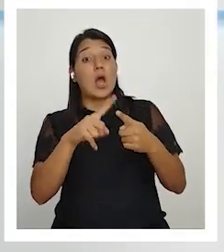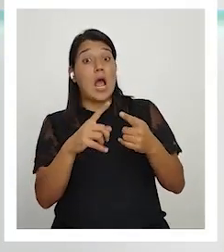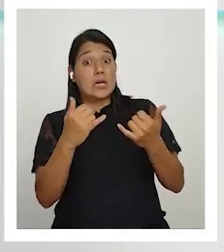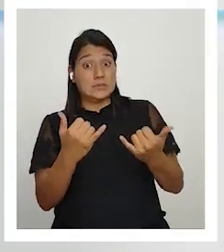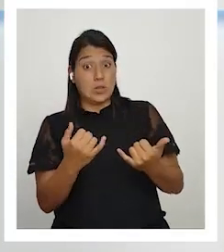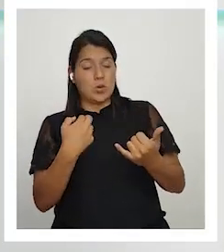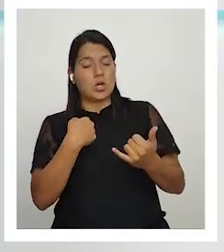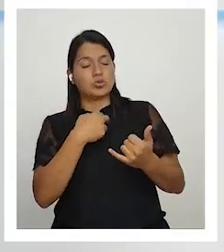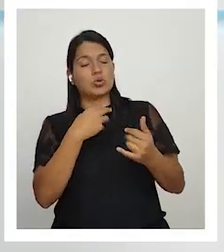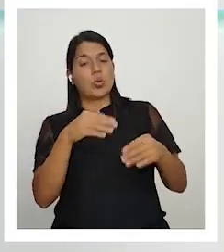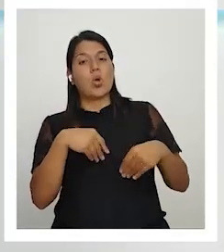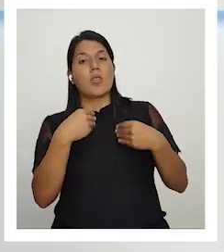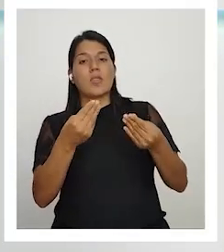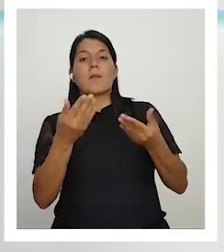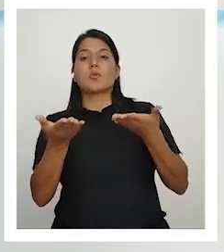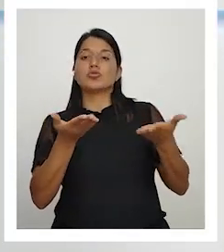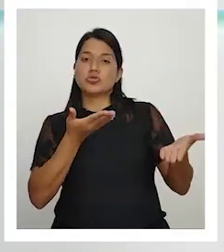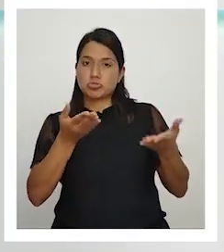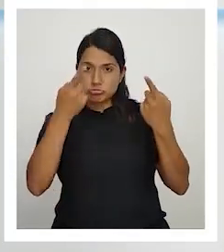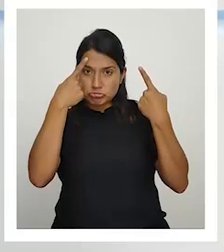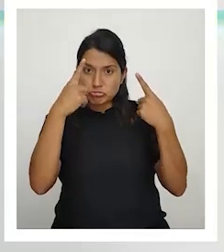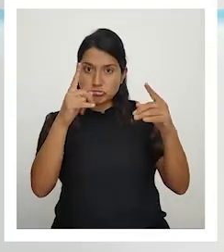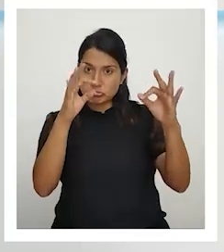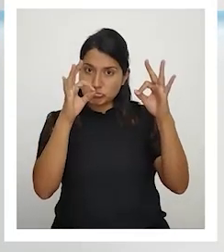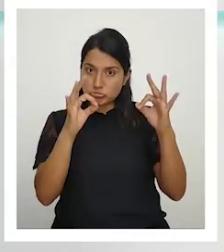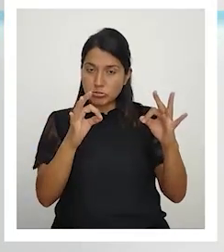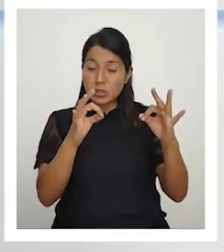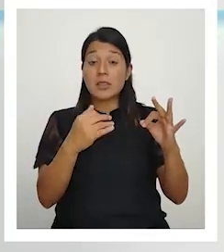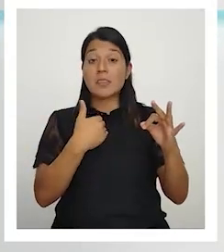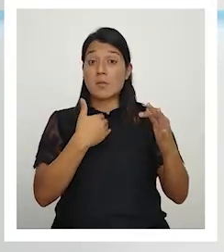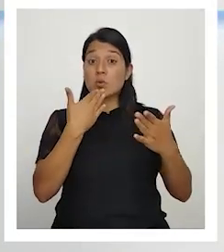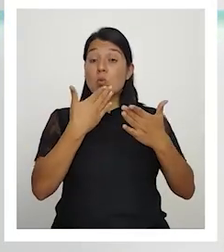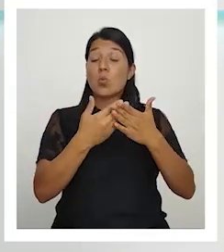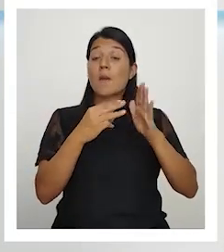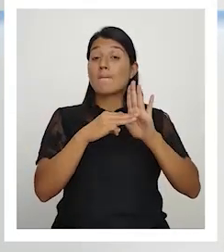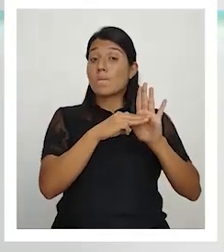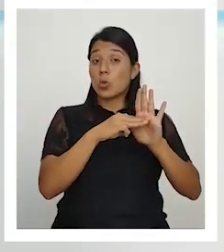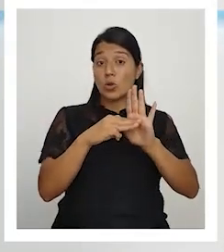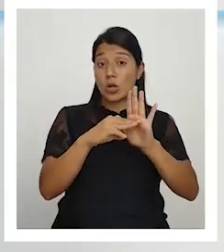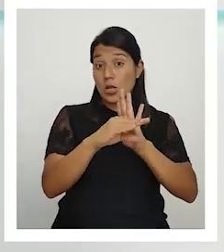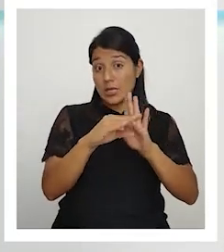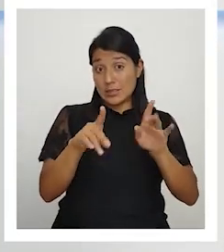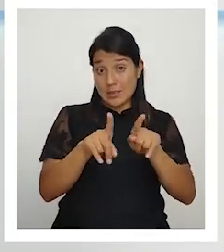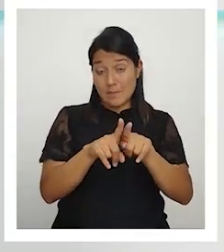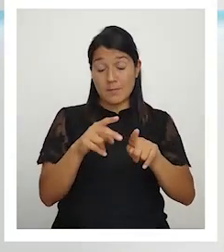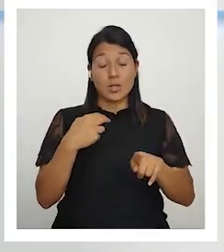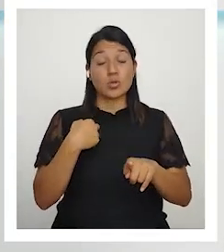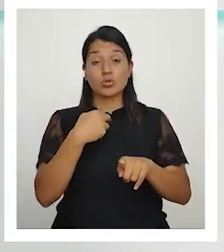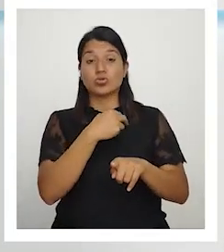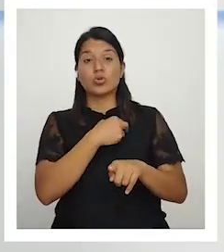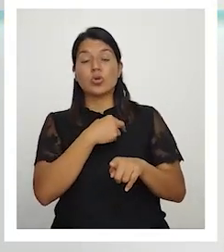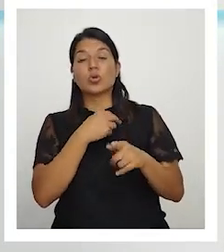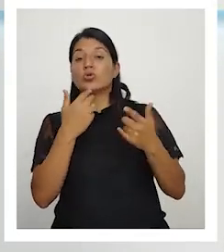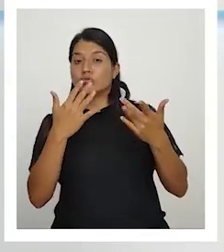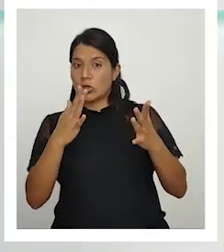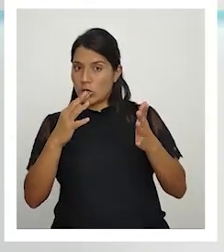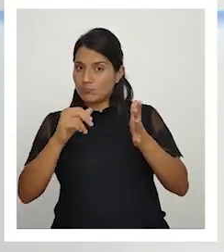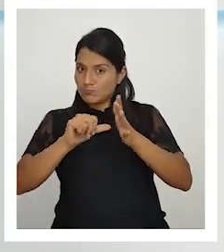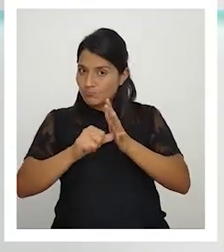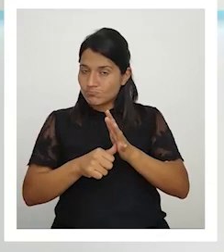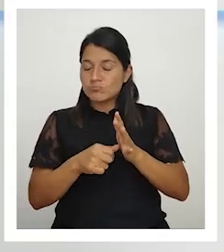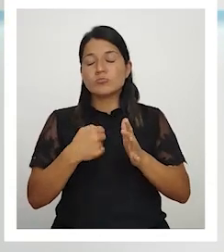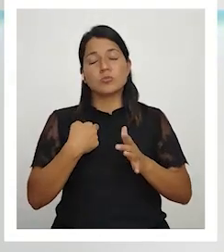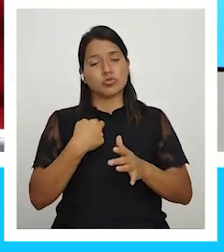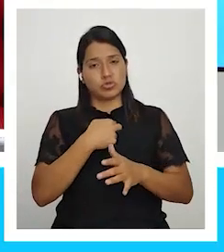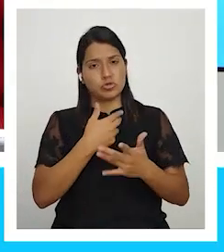servicio pues exitoso, ha sido un modelo bueno. Inclusive nosotros nos hemos ofrecido